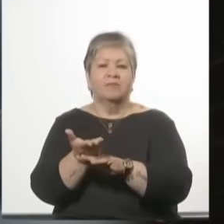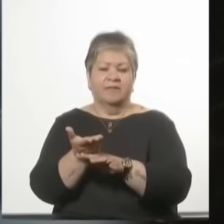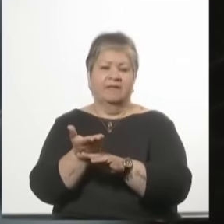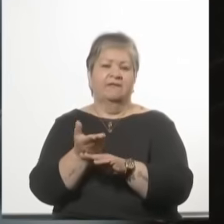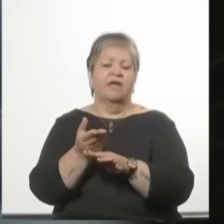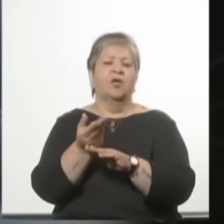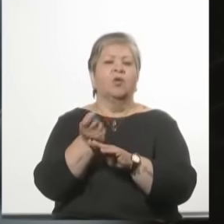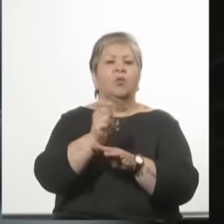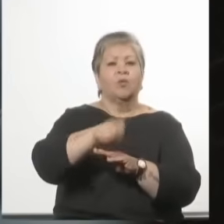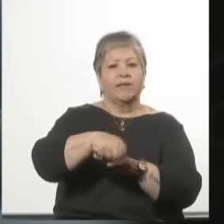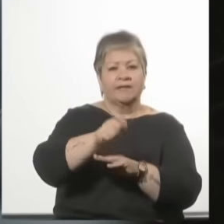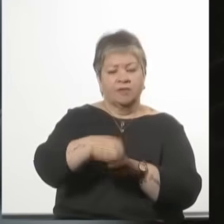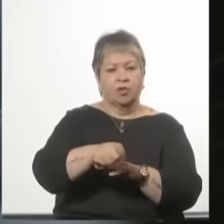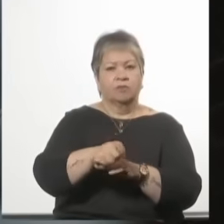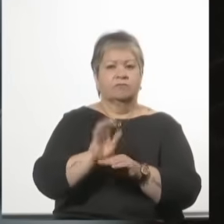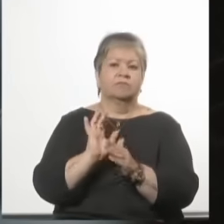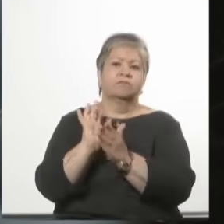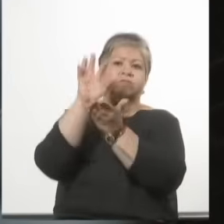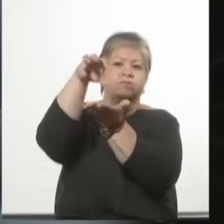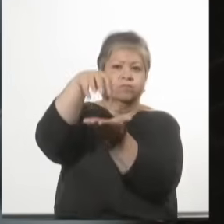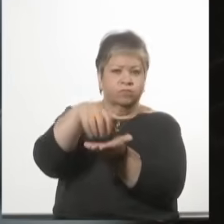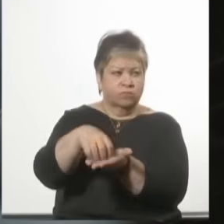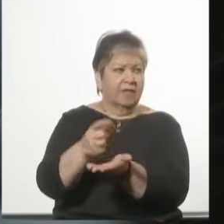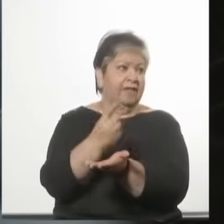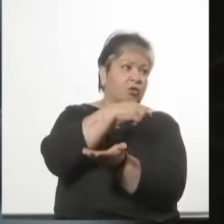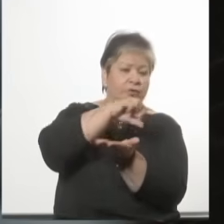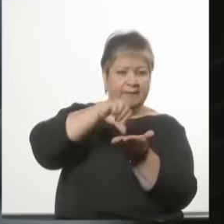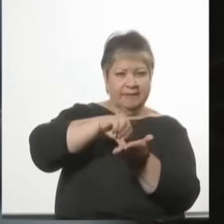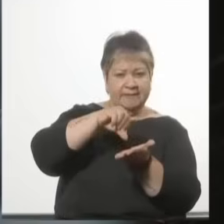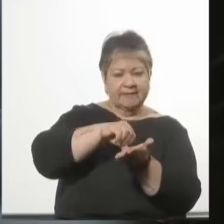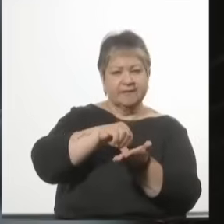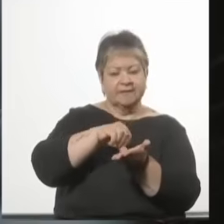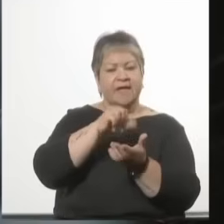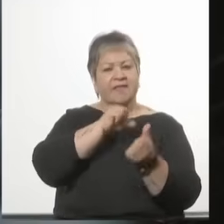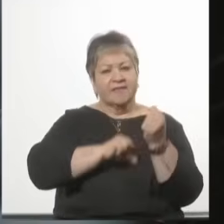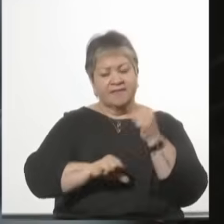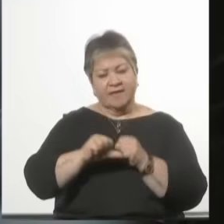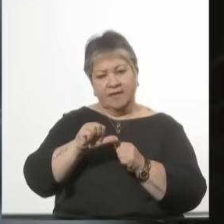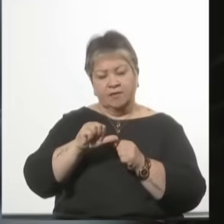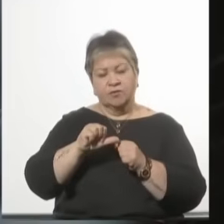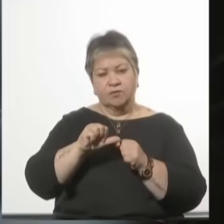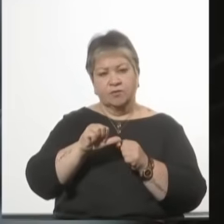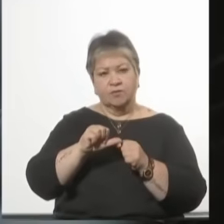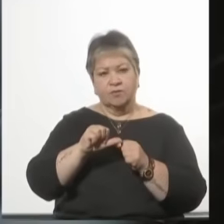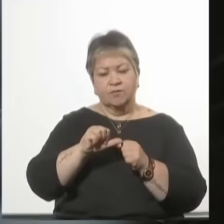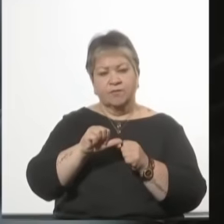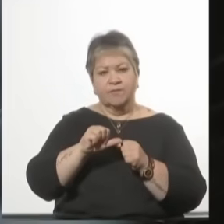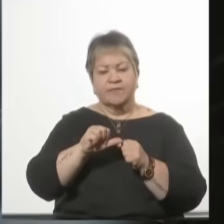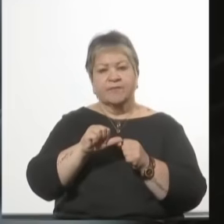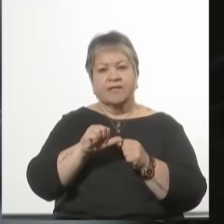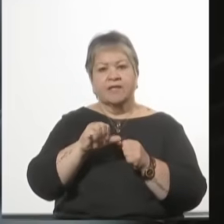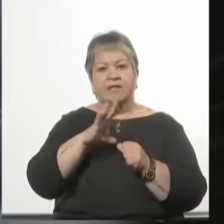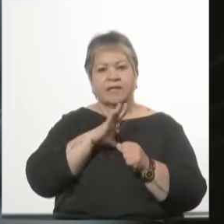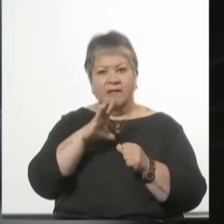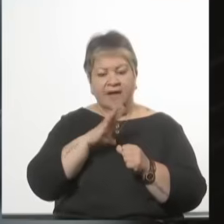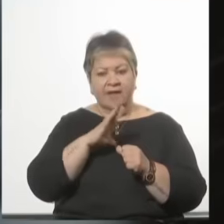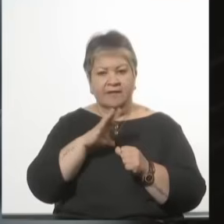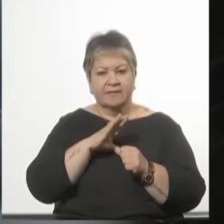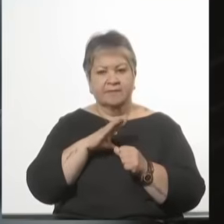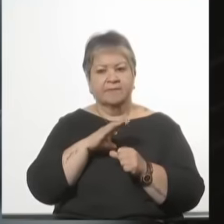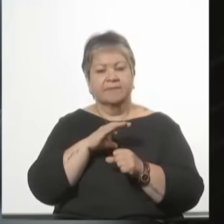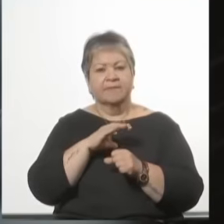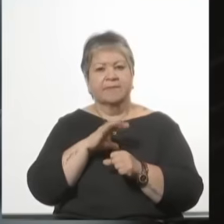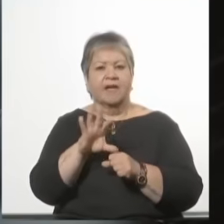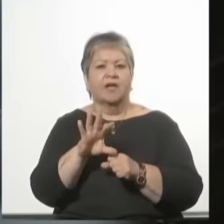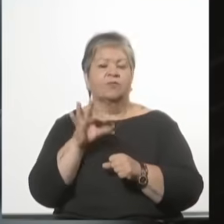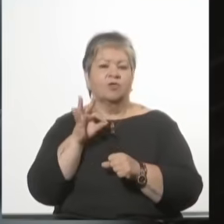conjuntamente con la reparación integral de los daños y perjuicios, siempre y cuando dicha alternativa jurídica resulte ser la opción más conveniente